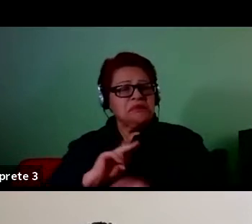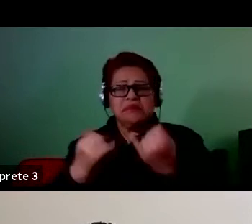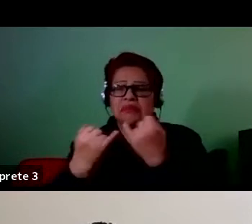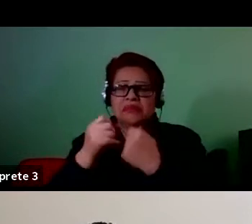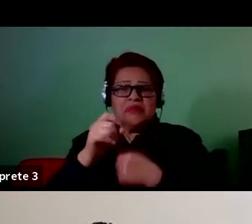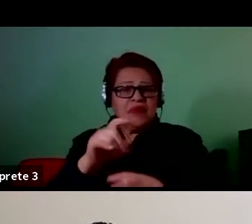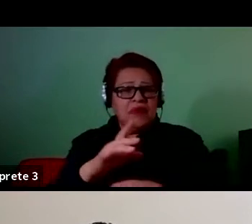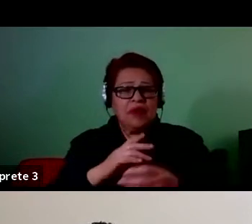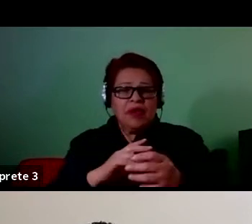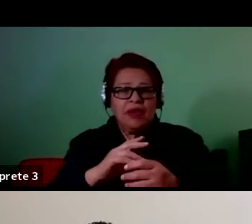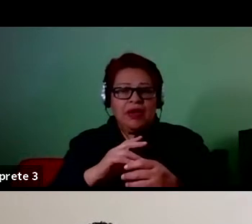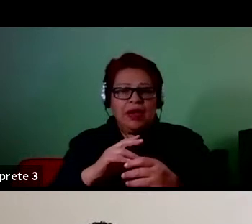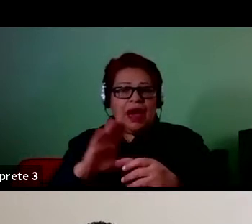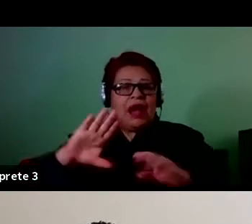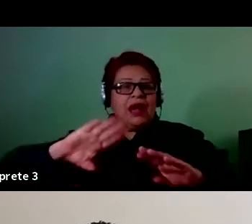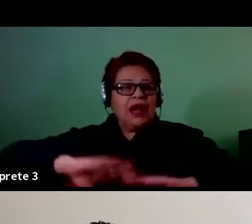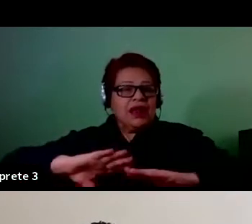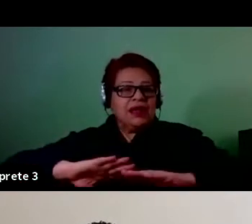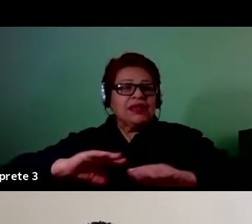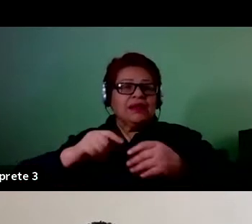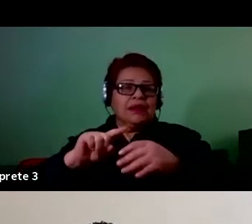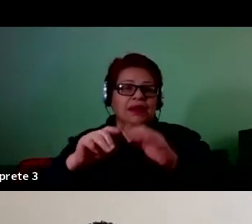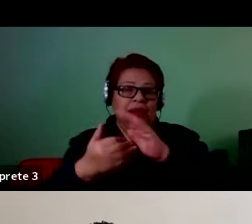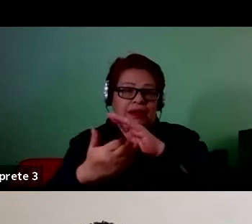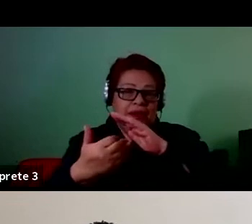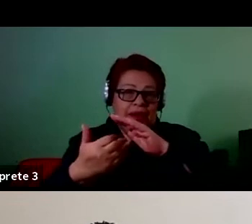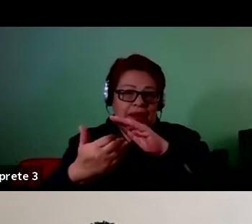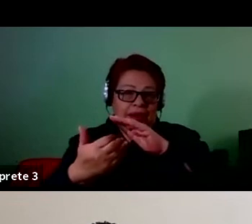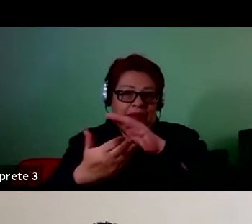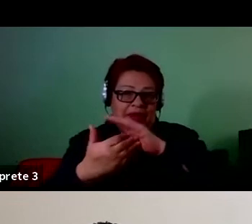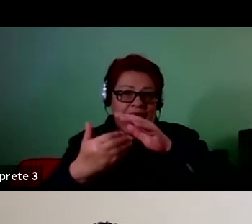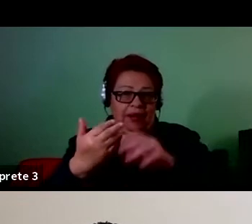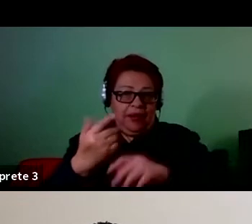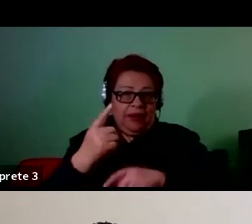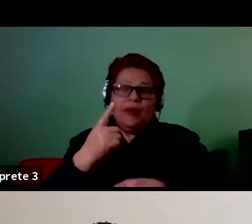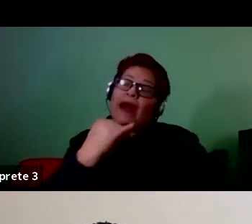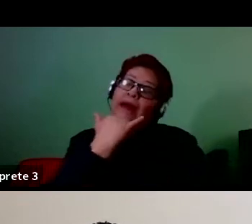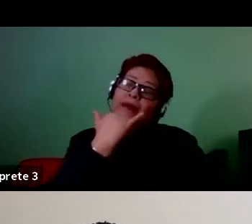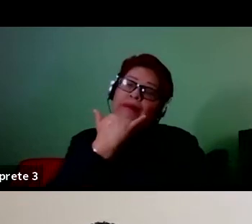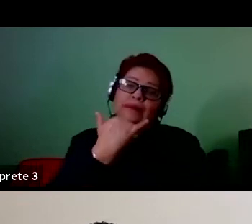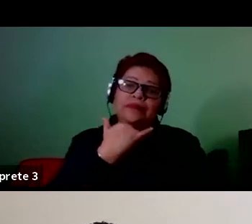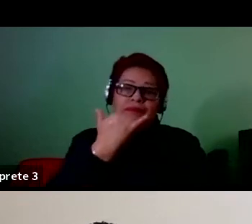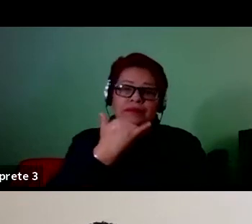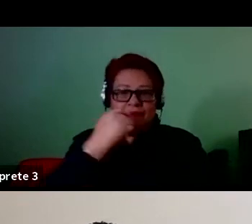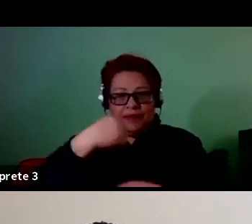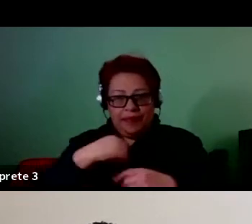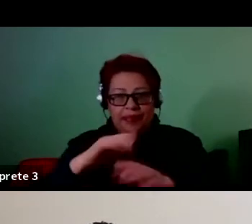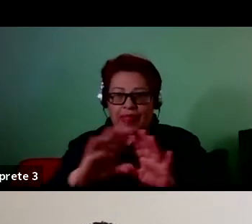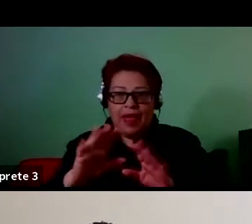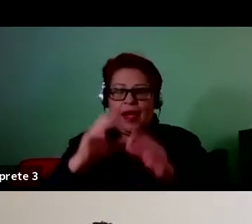Es que había leído características, la leyó en la mesa 1 originalmente.